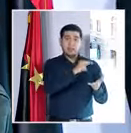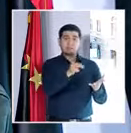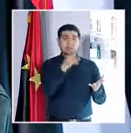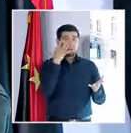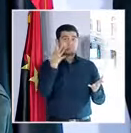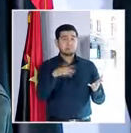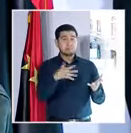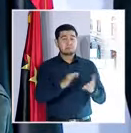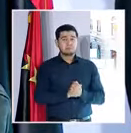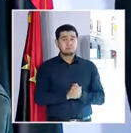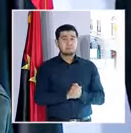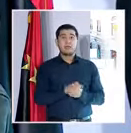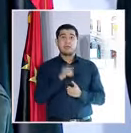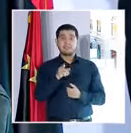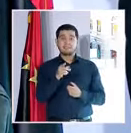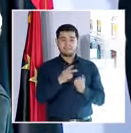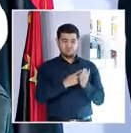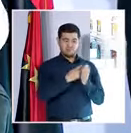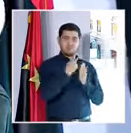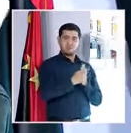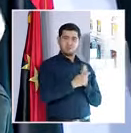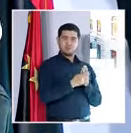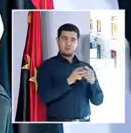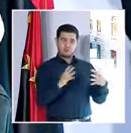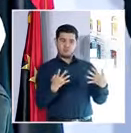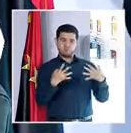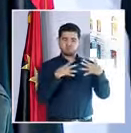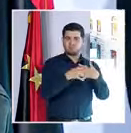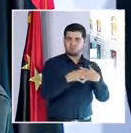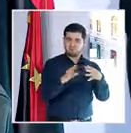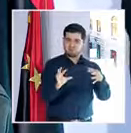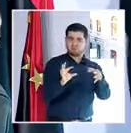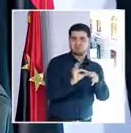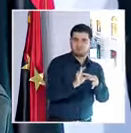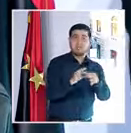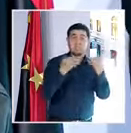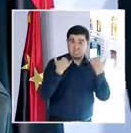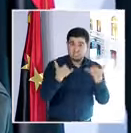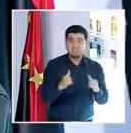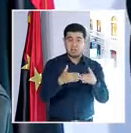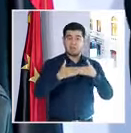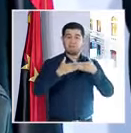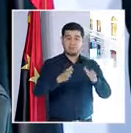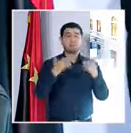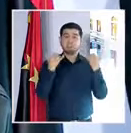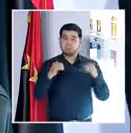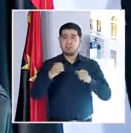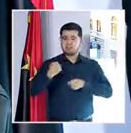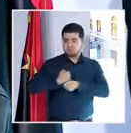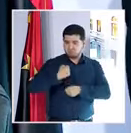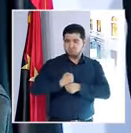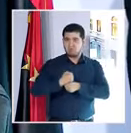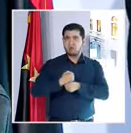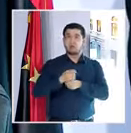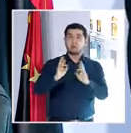programa integral, que ya lo lanzamos, que ya está en ejecución y que prontamente va a llegar a cada uno de los